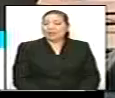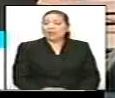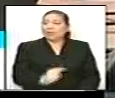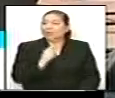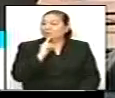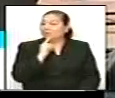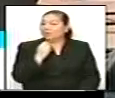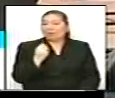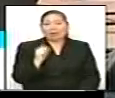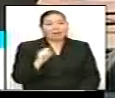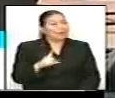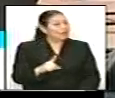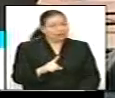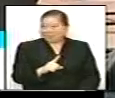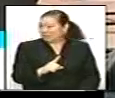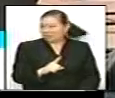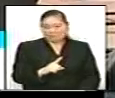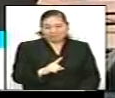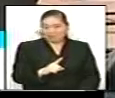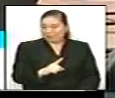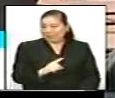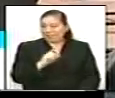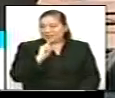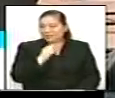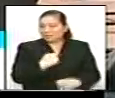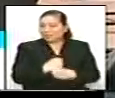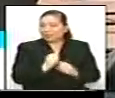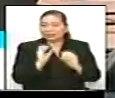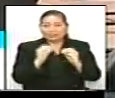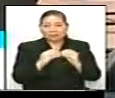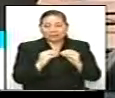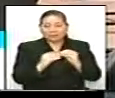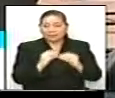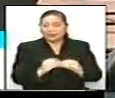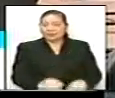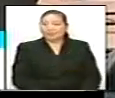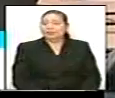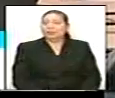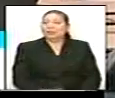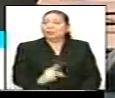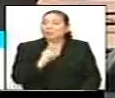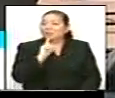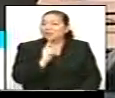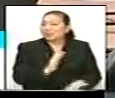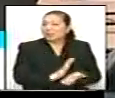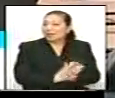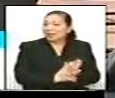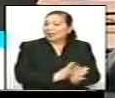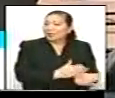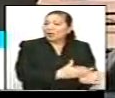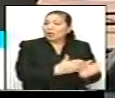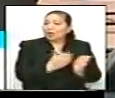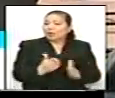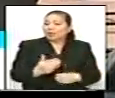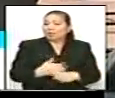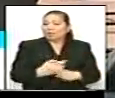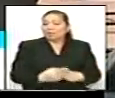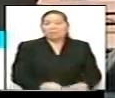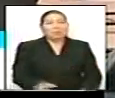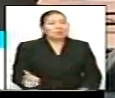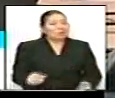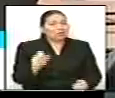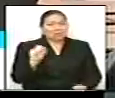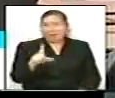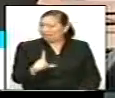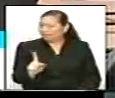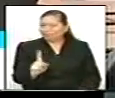obras costosas, como la que tú ya puso diapositivas, son obras de arquitectura, es cierto. No es nada de otro mundo. No es costoso,